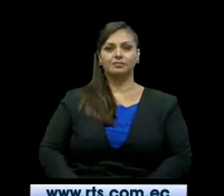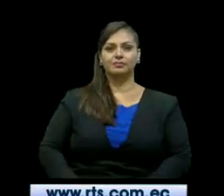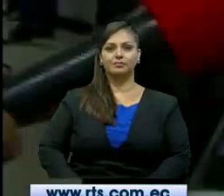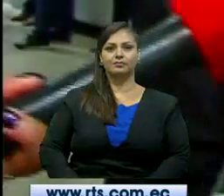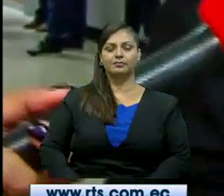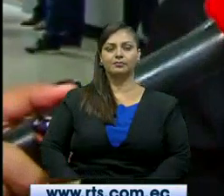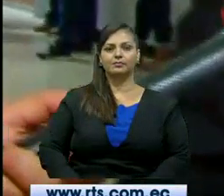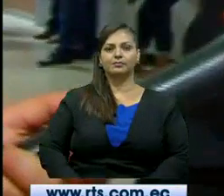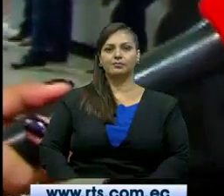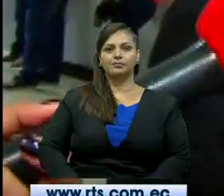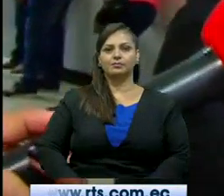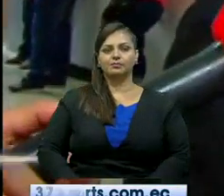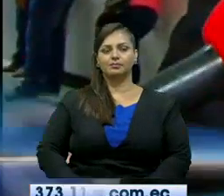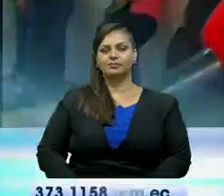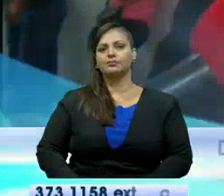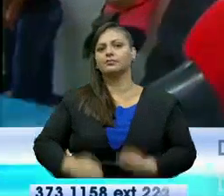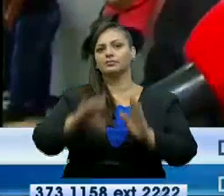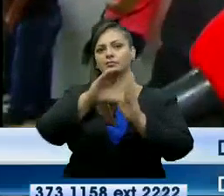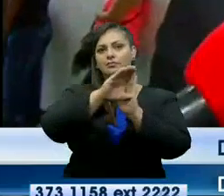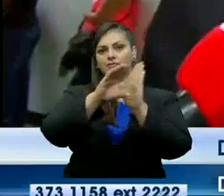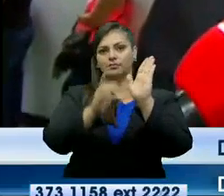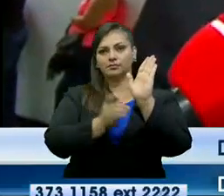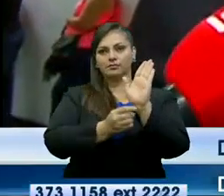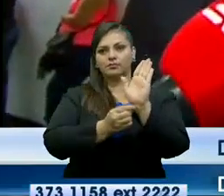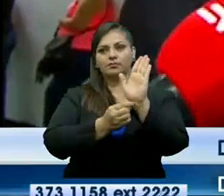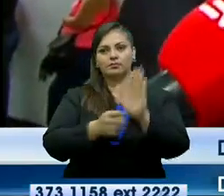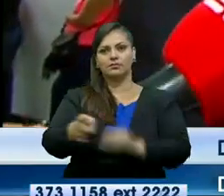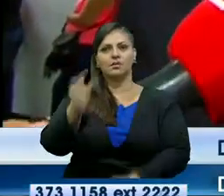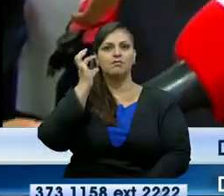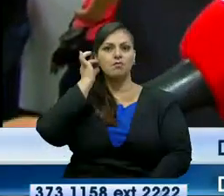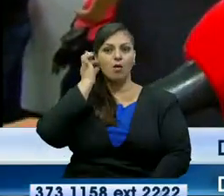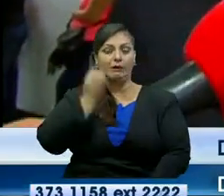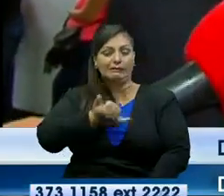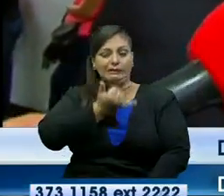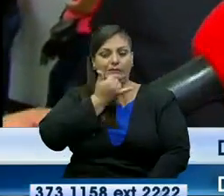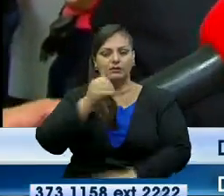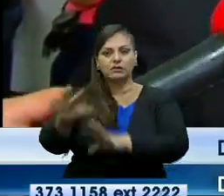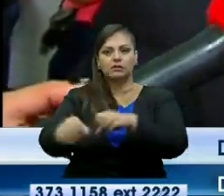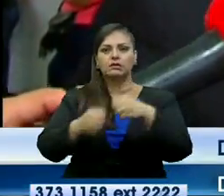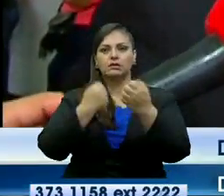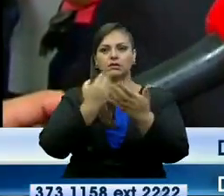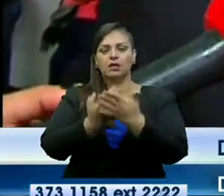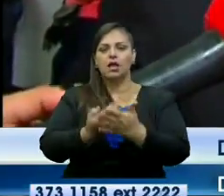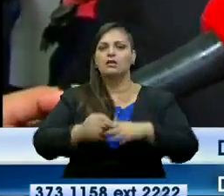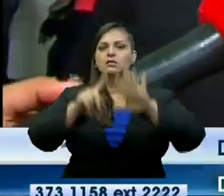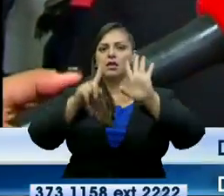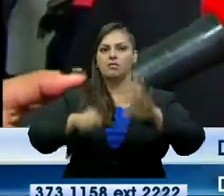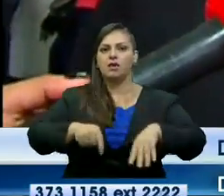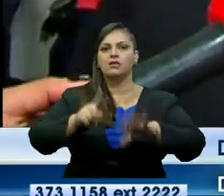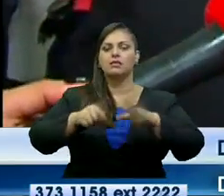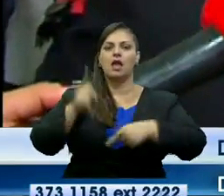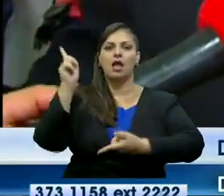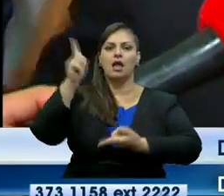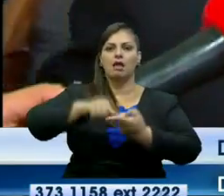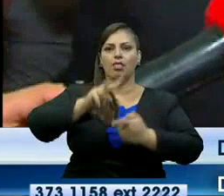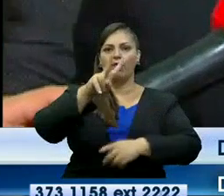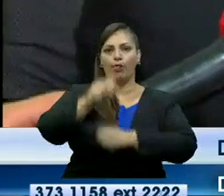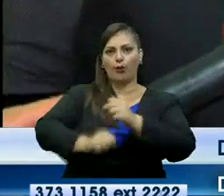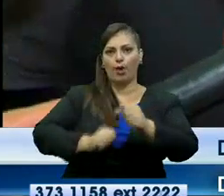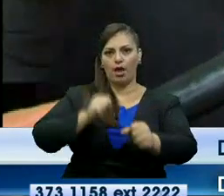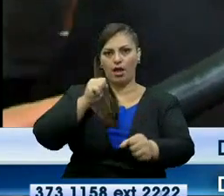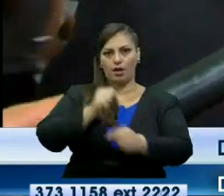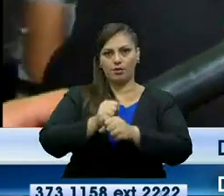La pena que prevé el código es de 6 meses a 2 años en este delito. Sin embargo, existe